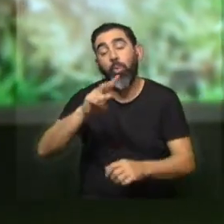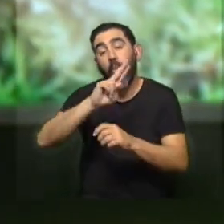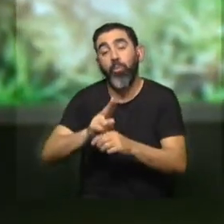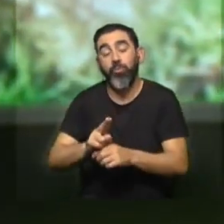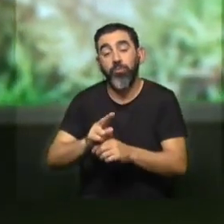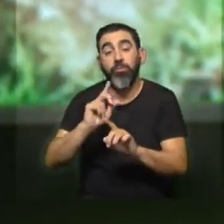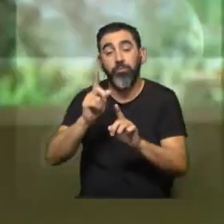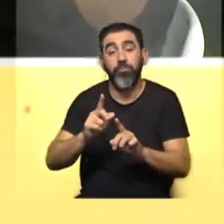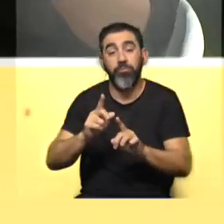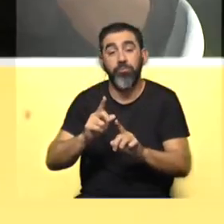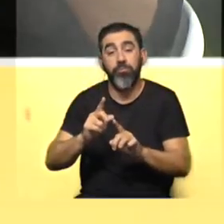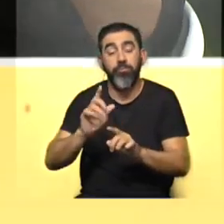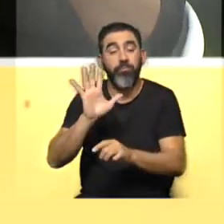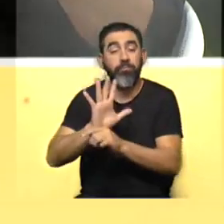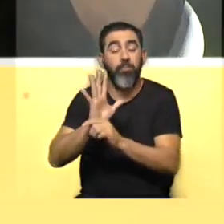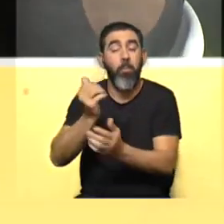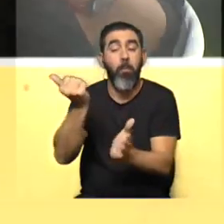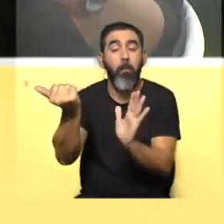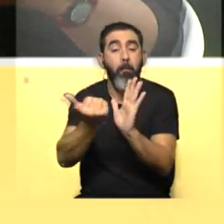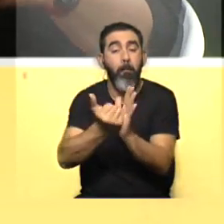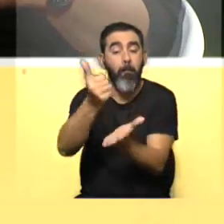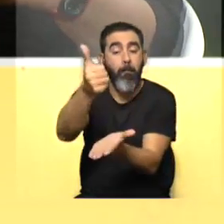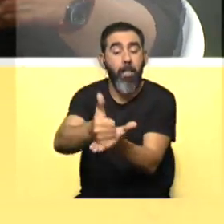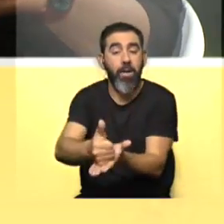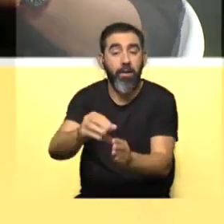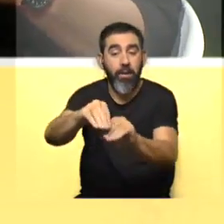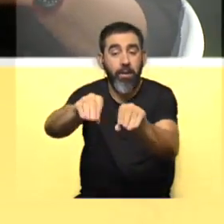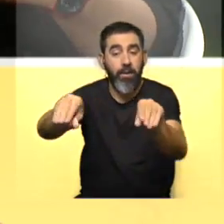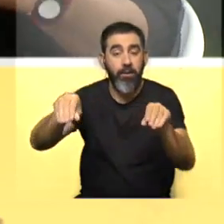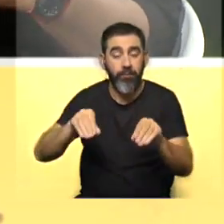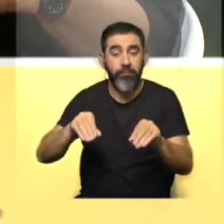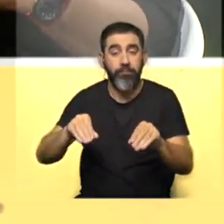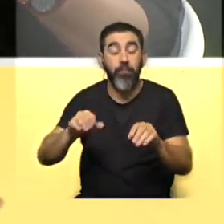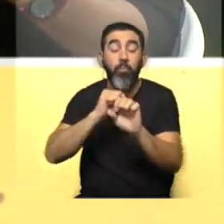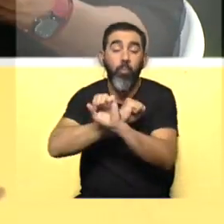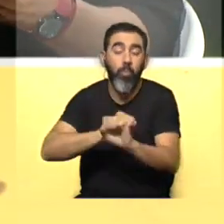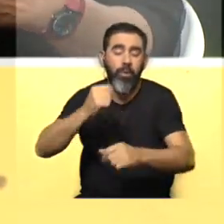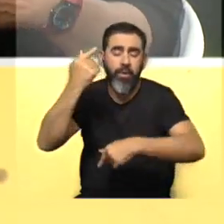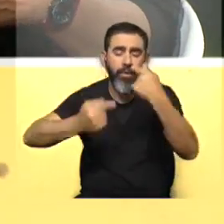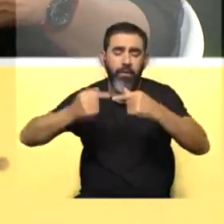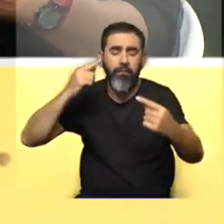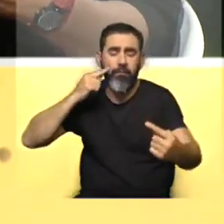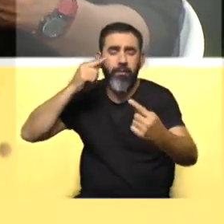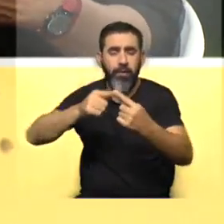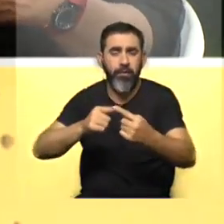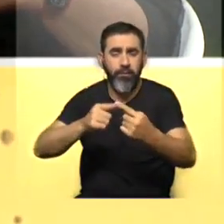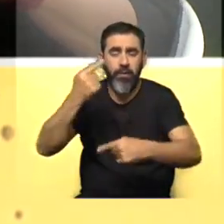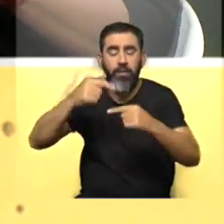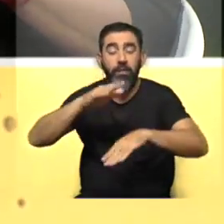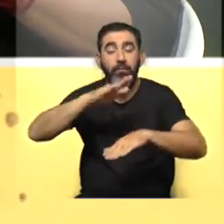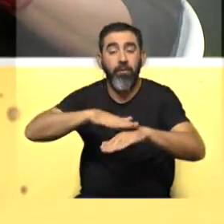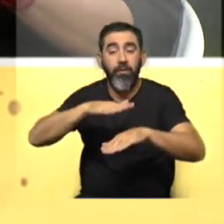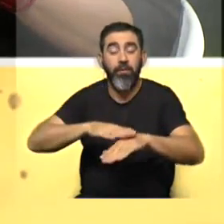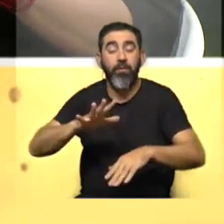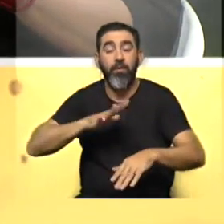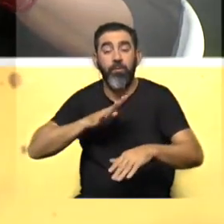mojones. Es un mojón. Claro, es que una marca territorial. Es una marca territorial que puede tener diversos fines y en distintos momentos. Todavía